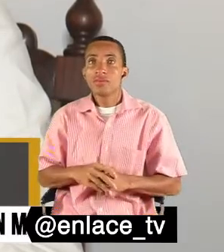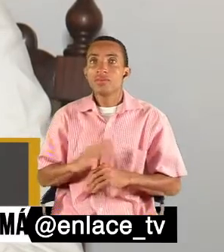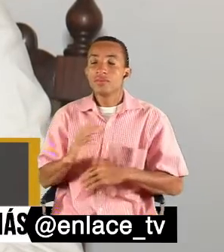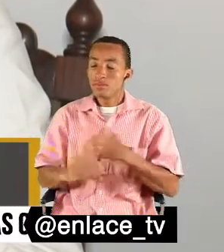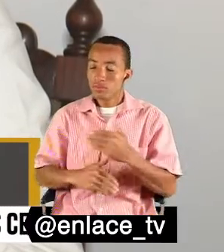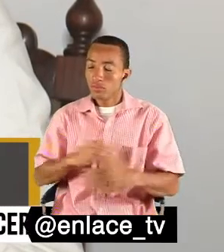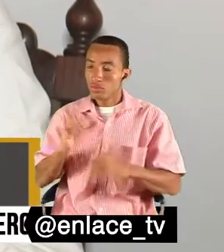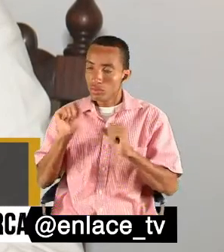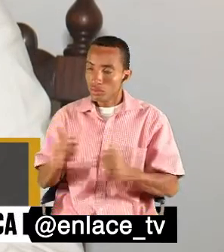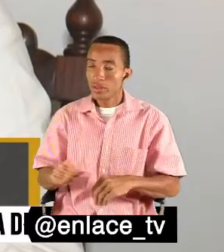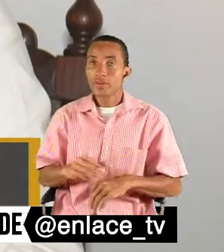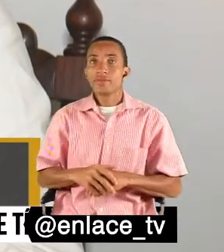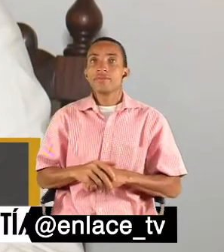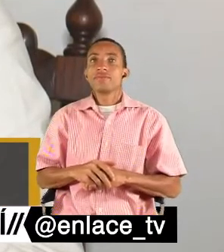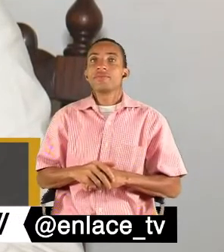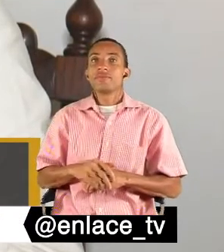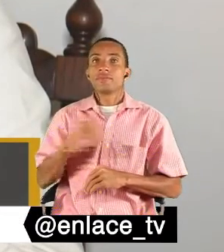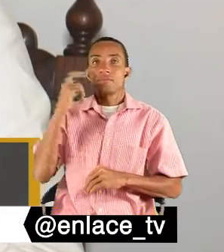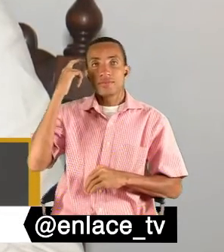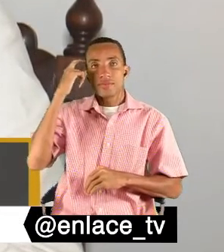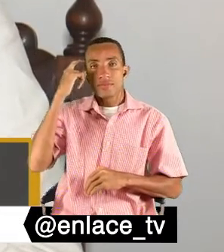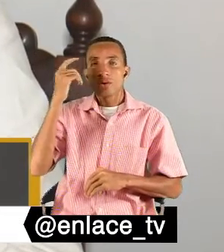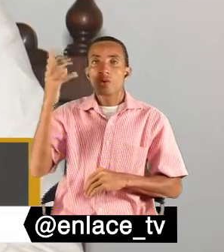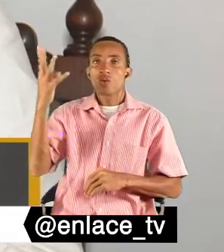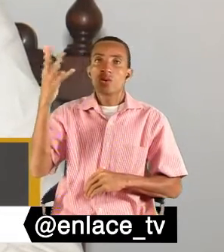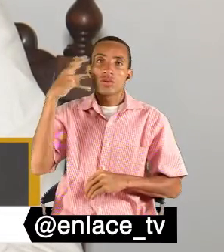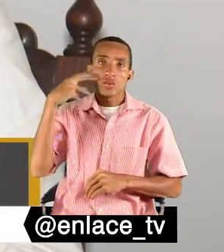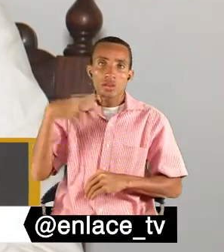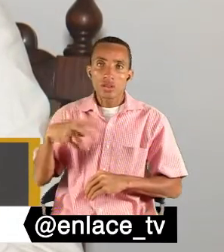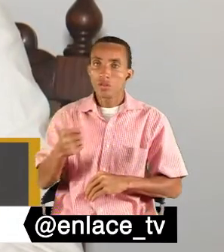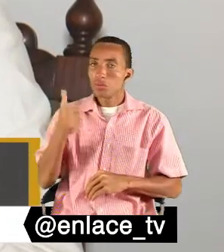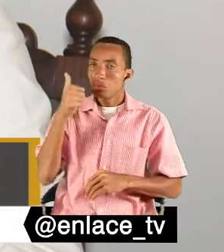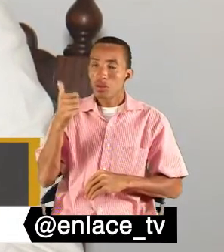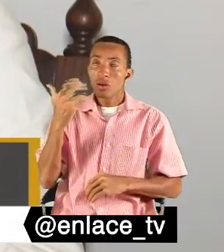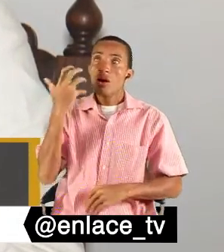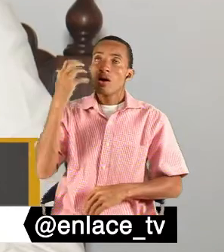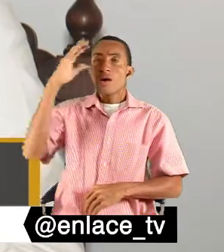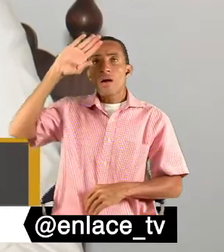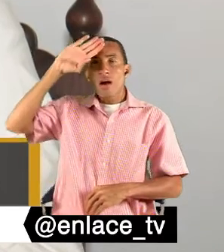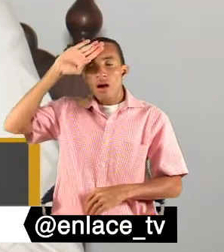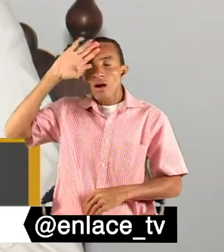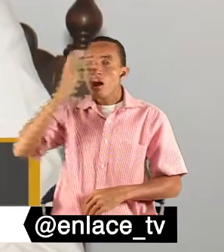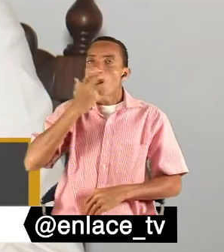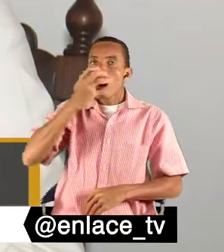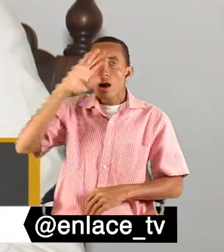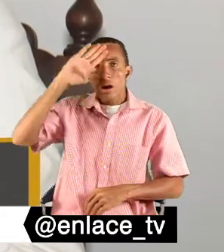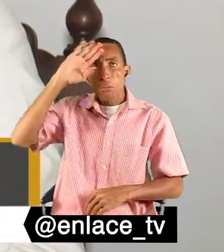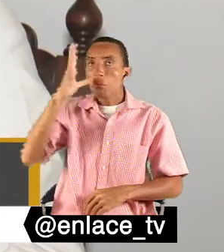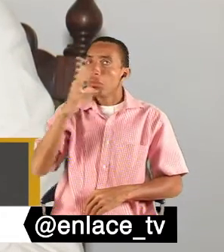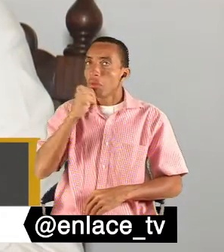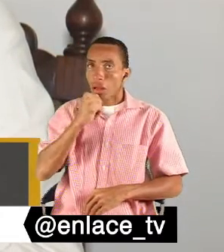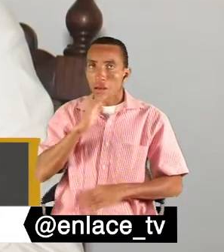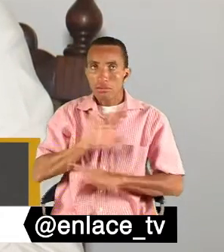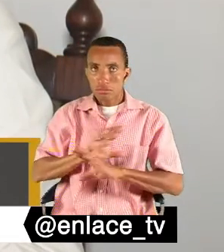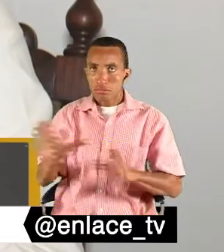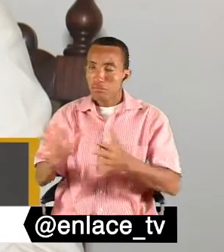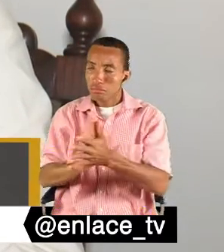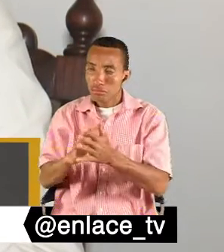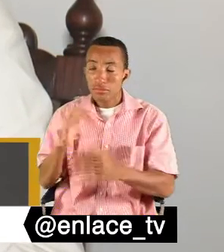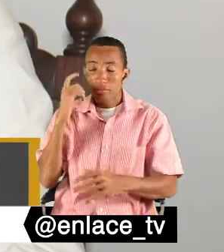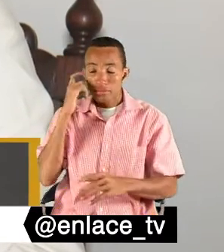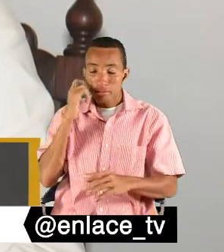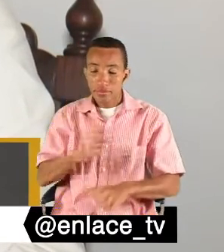iniciativa. Y considero que lleva 4 días excelentes, no ha presentado fiebre, tiene estable su tensión, el parte médico